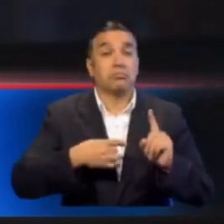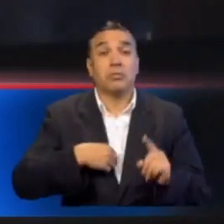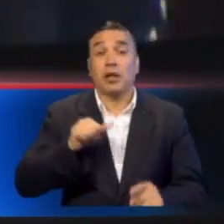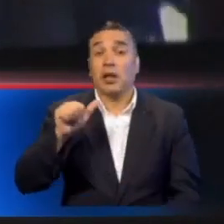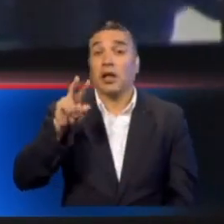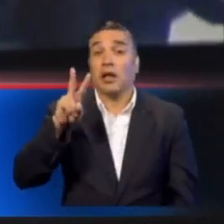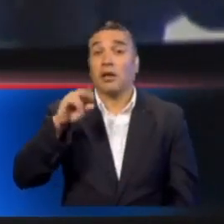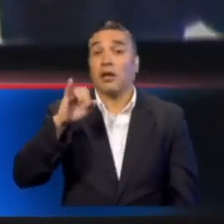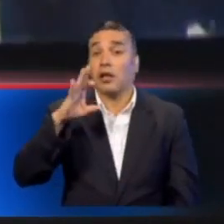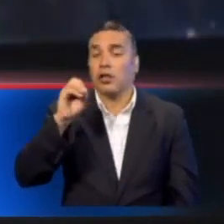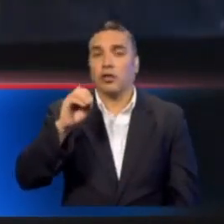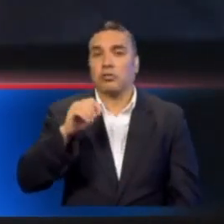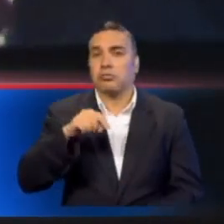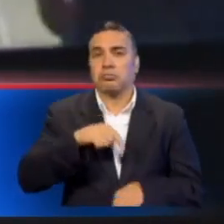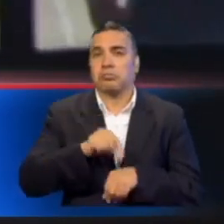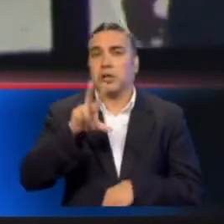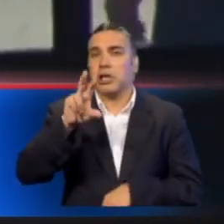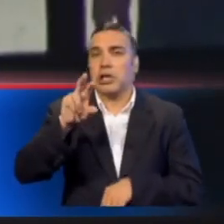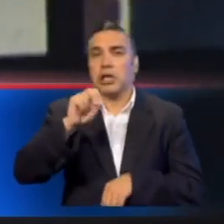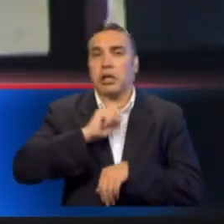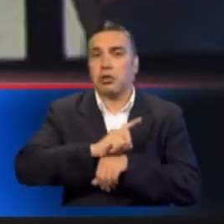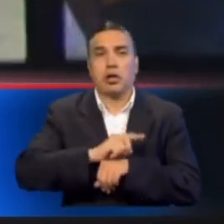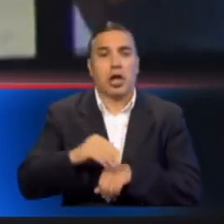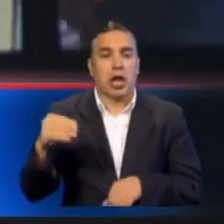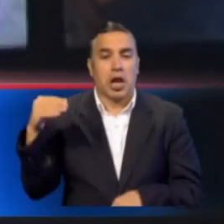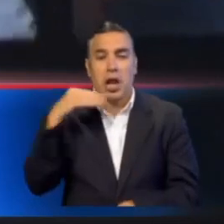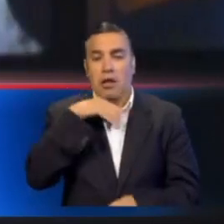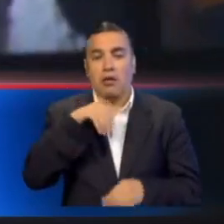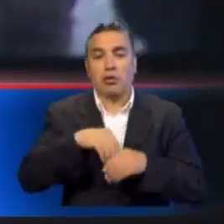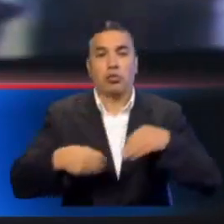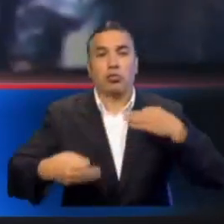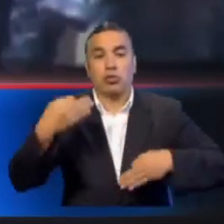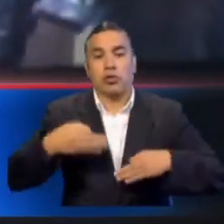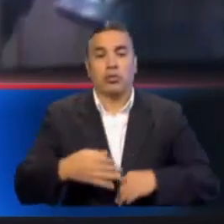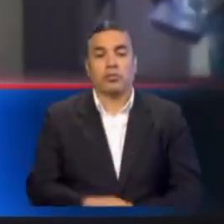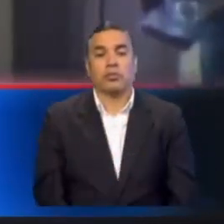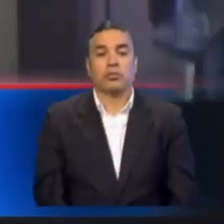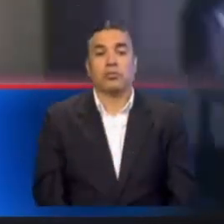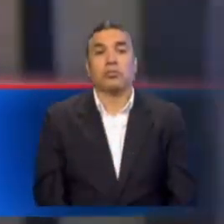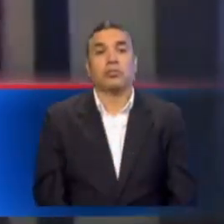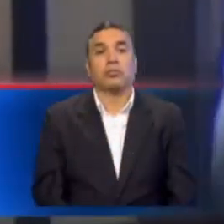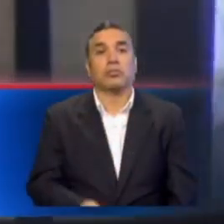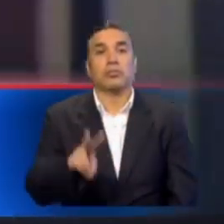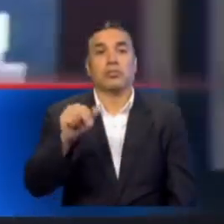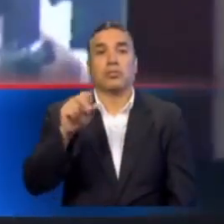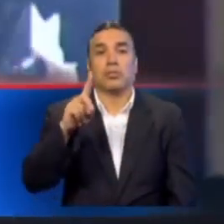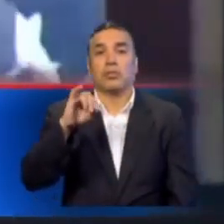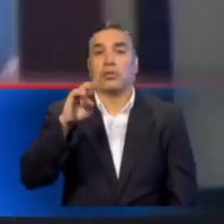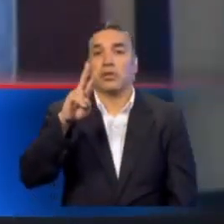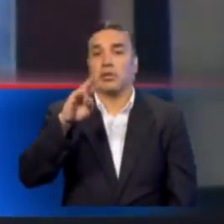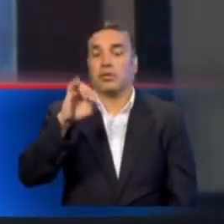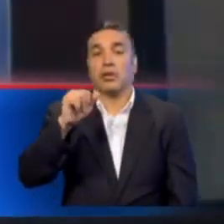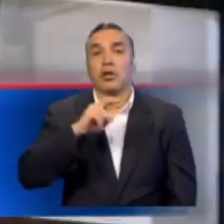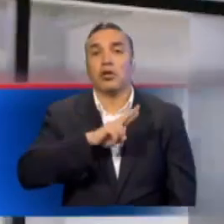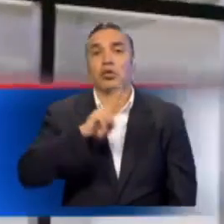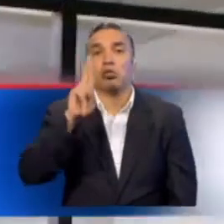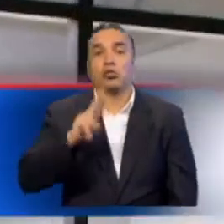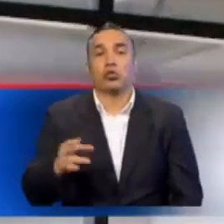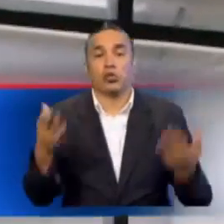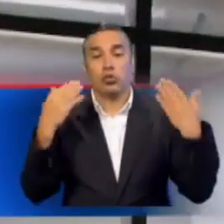alvarito duró menos de 30 minutos en la unidad judicial de la ciudad de la valdivia en el sur de guayaquil